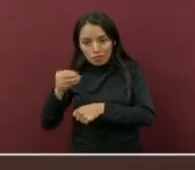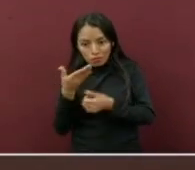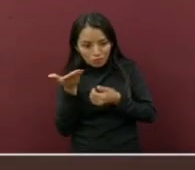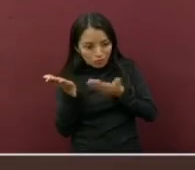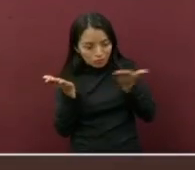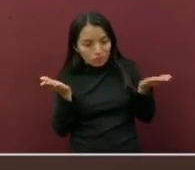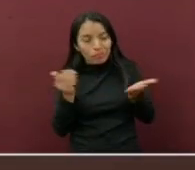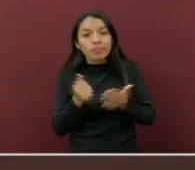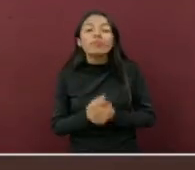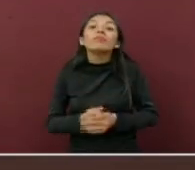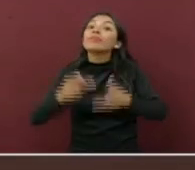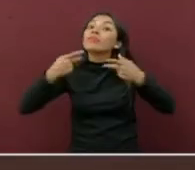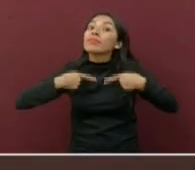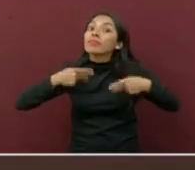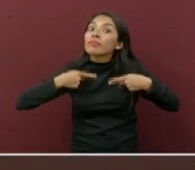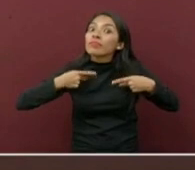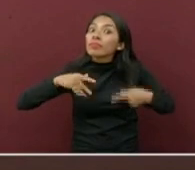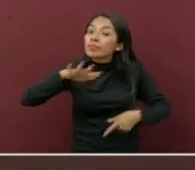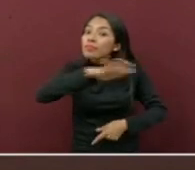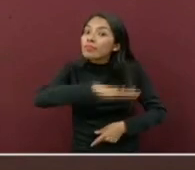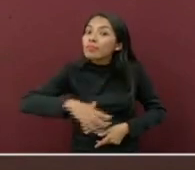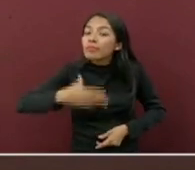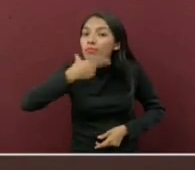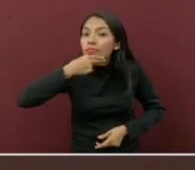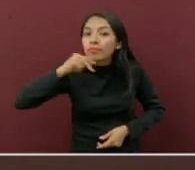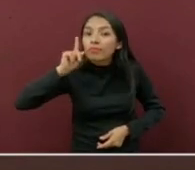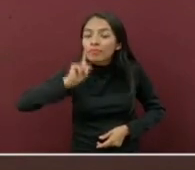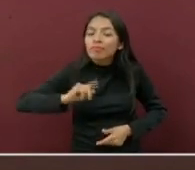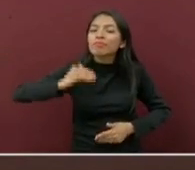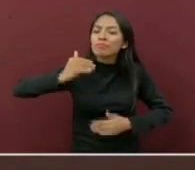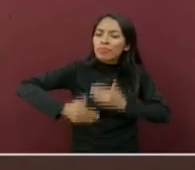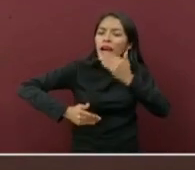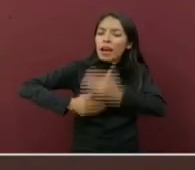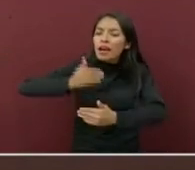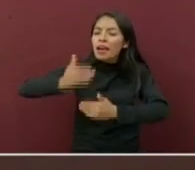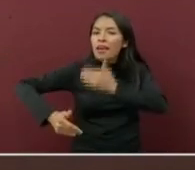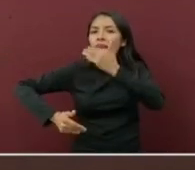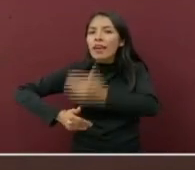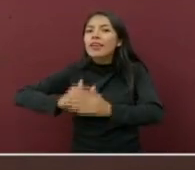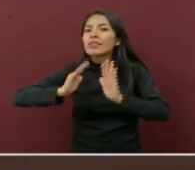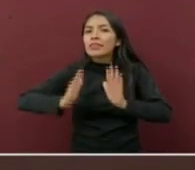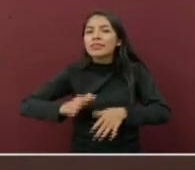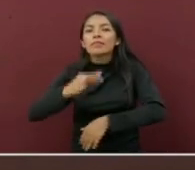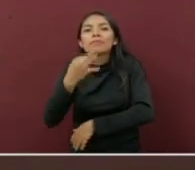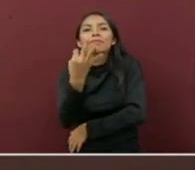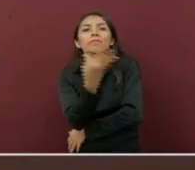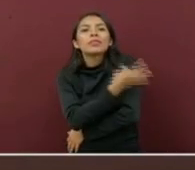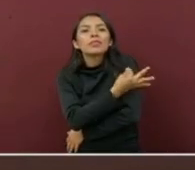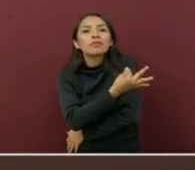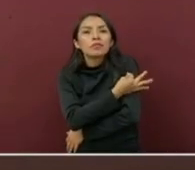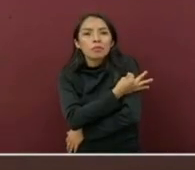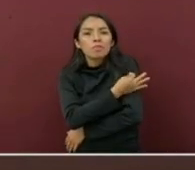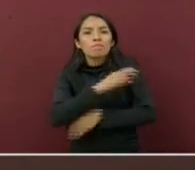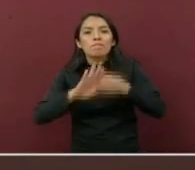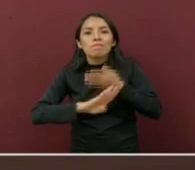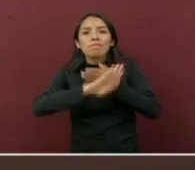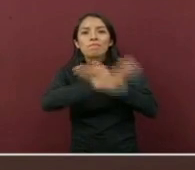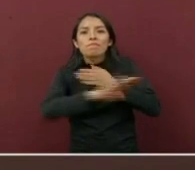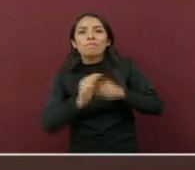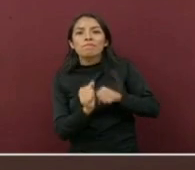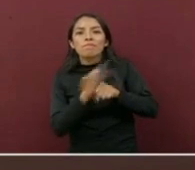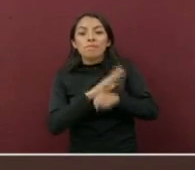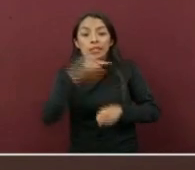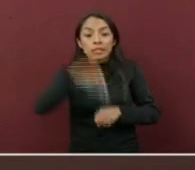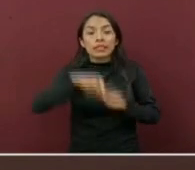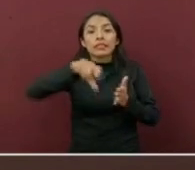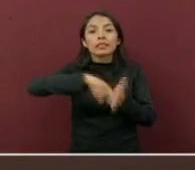y ciudadanos continuamos avanzando con la aplicación de la vacuna contra kobe 19 aquí